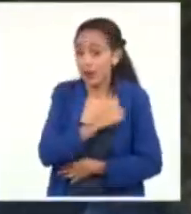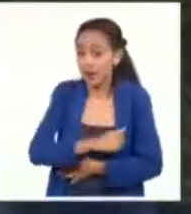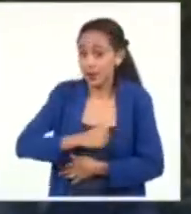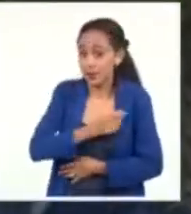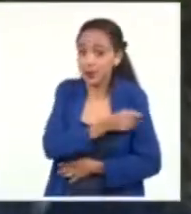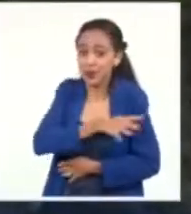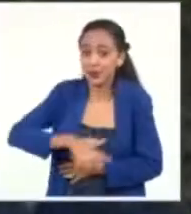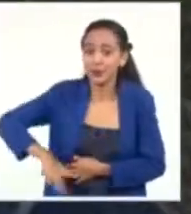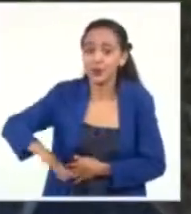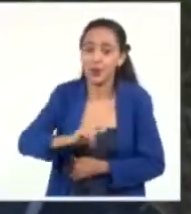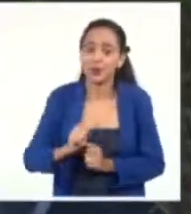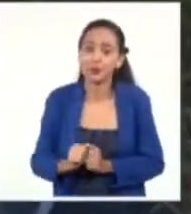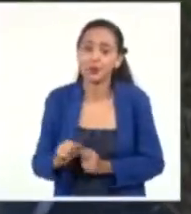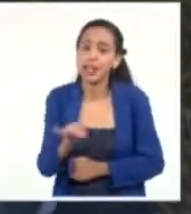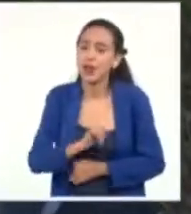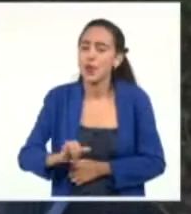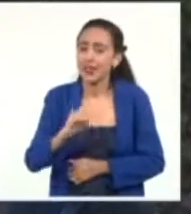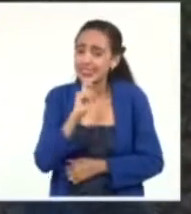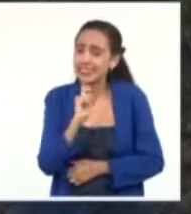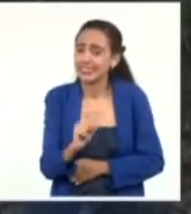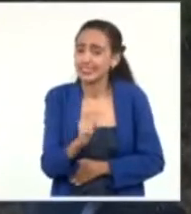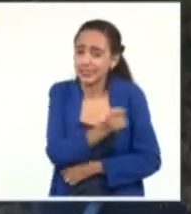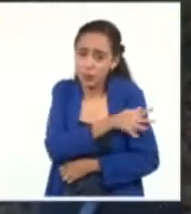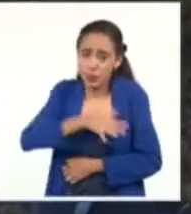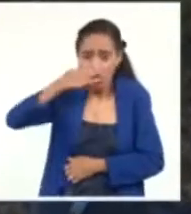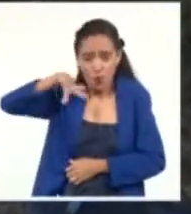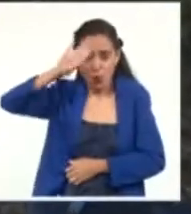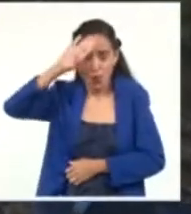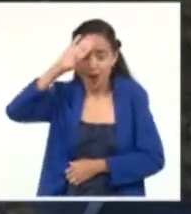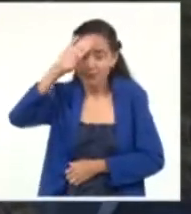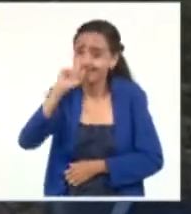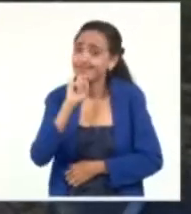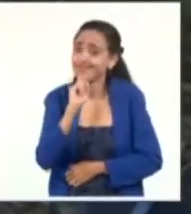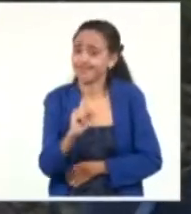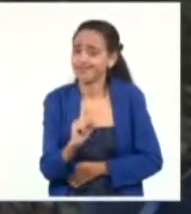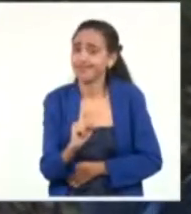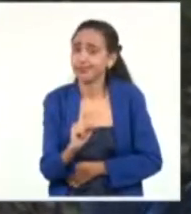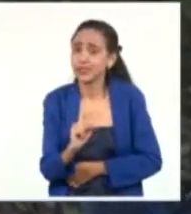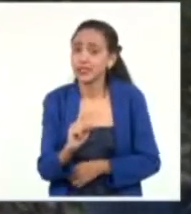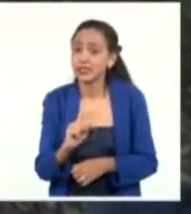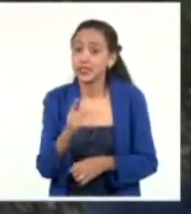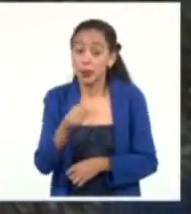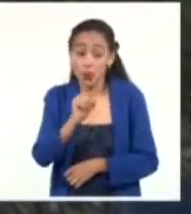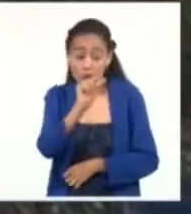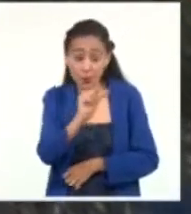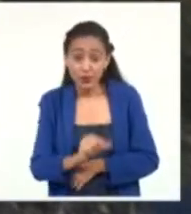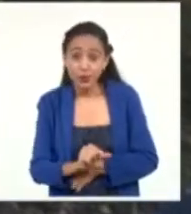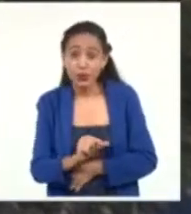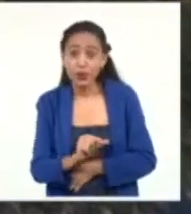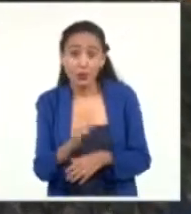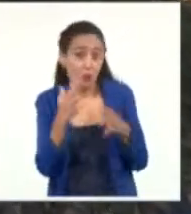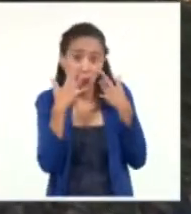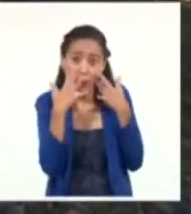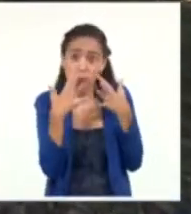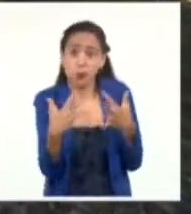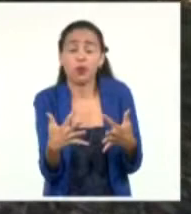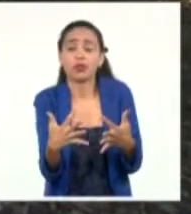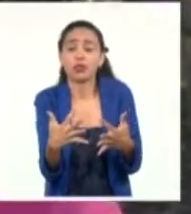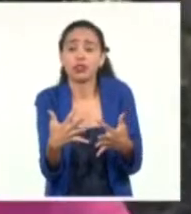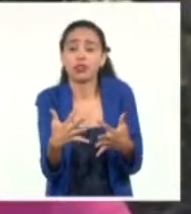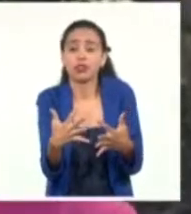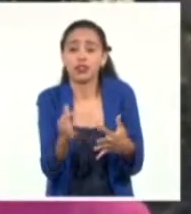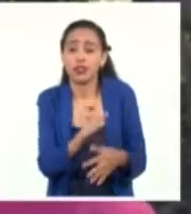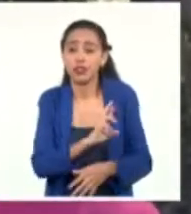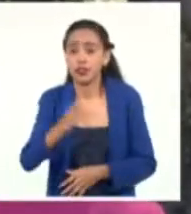pueblo. Fue un duro golpe para el pueblo cubano. Él fue una de las personalidades más paradigmáticas de la Revolución